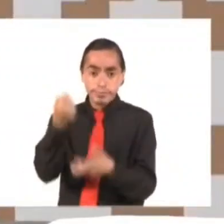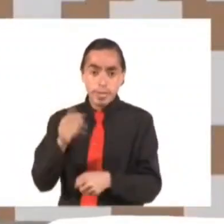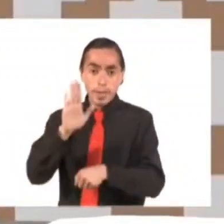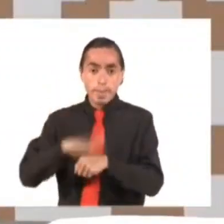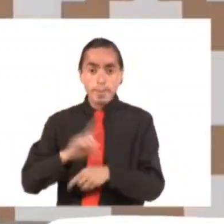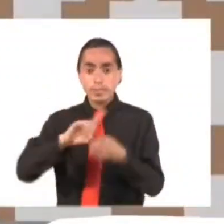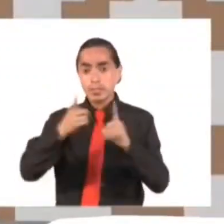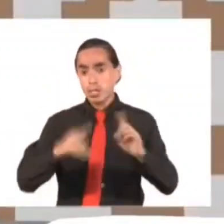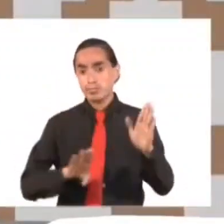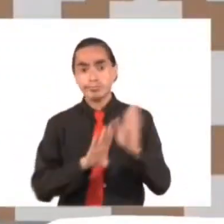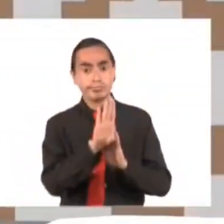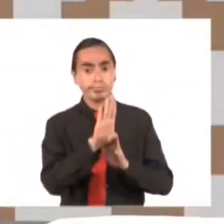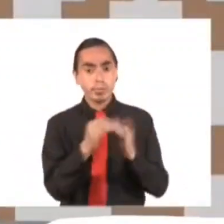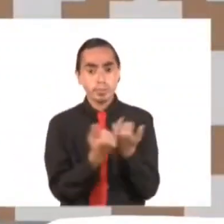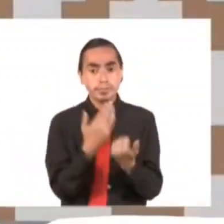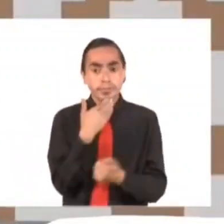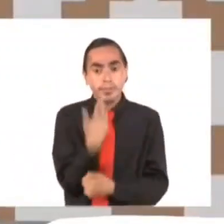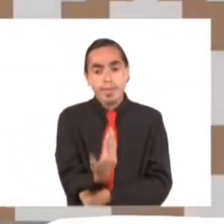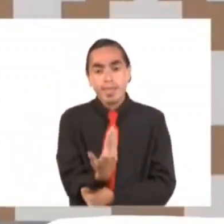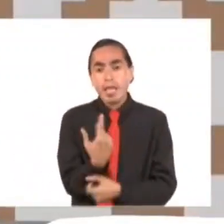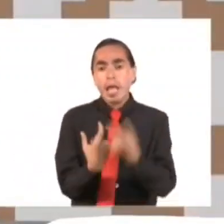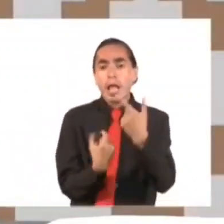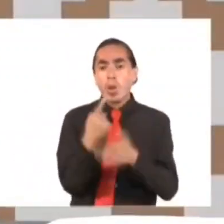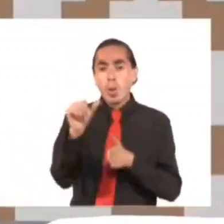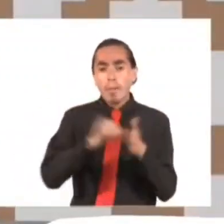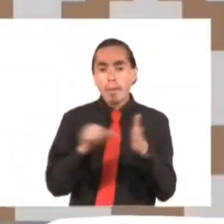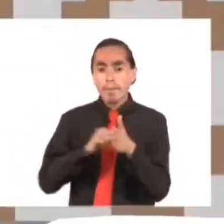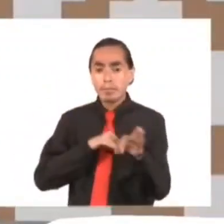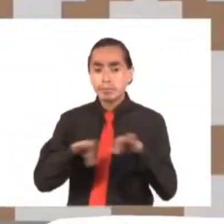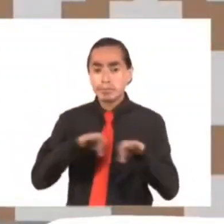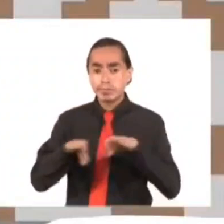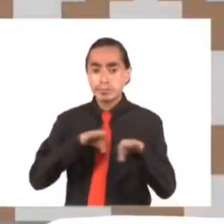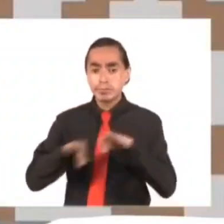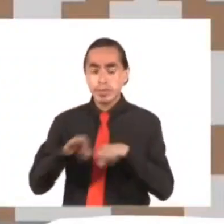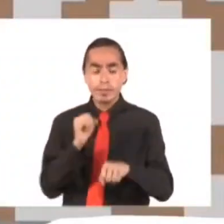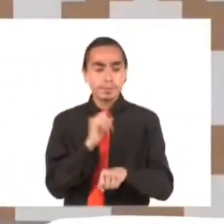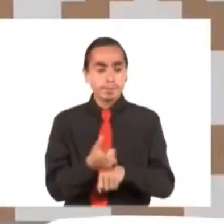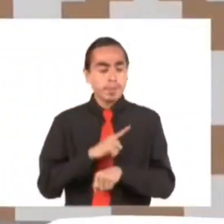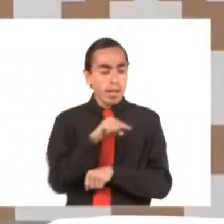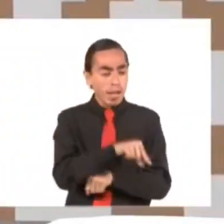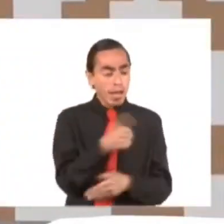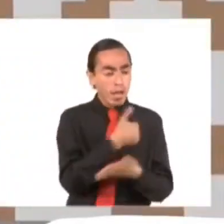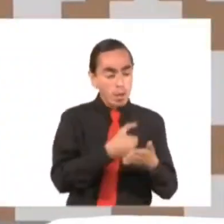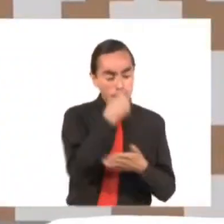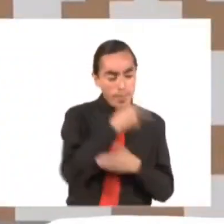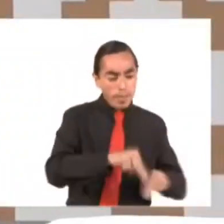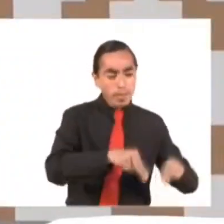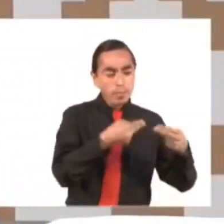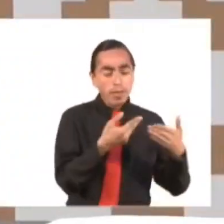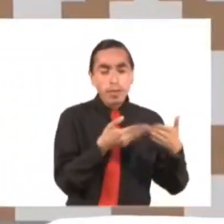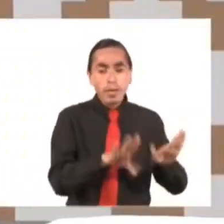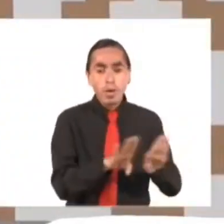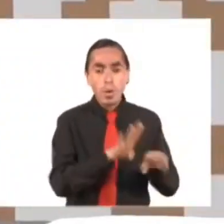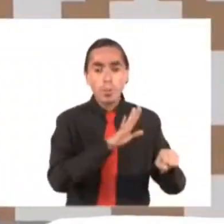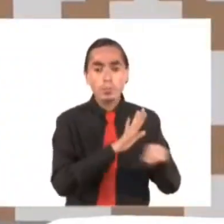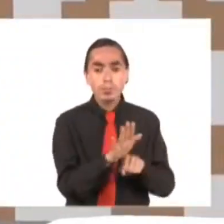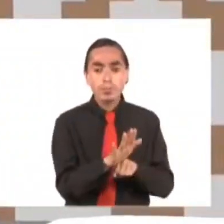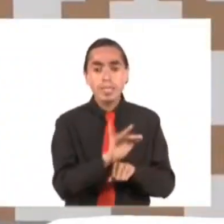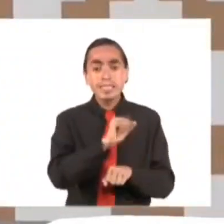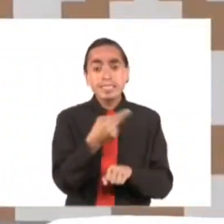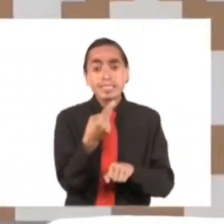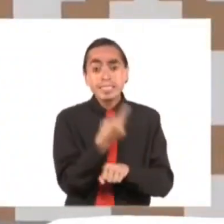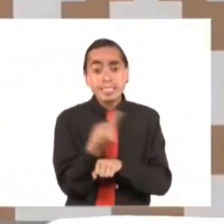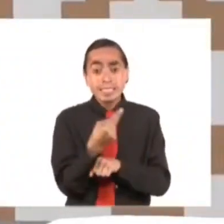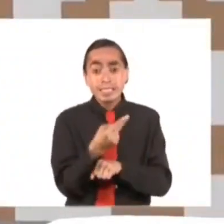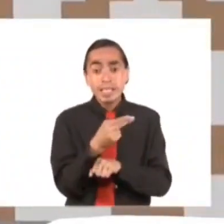crecimiento económico. Después de varios meses de trabajo, identificamos que para abrir un negocio en la Ciudad de México y operarlo, uno requería normalmente cerca